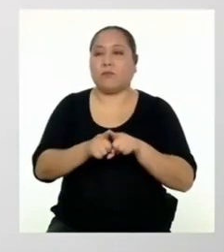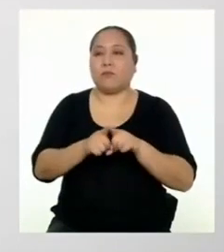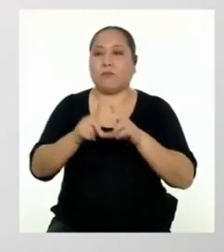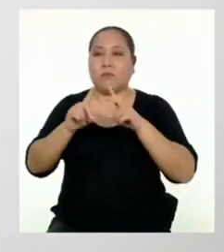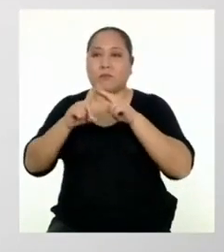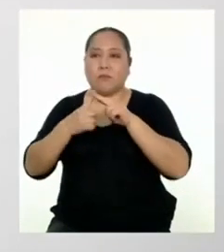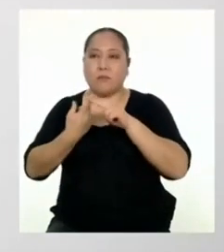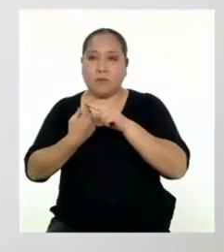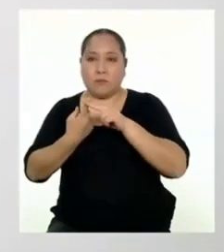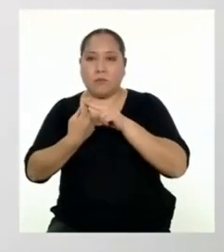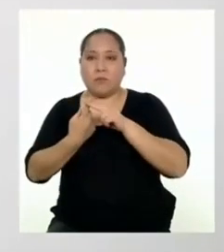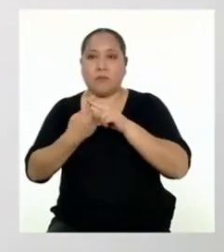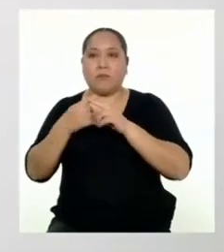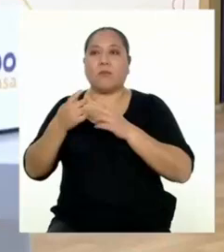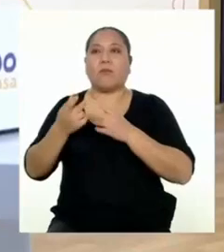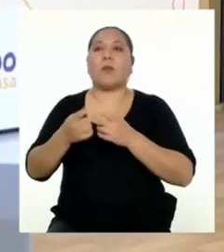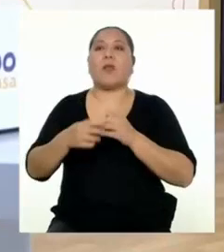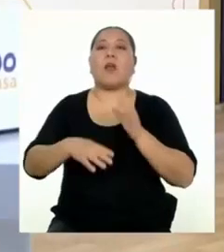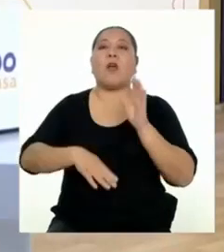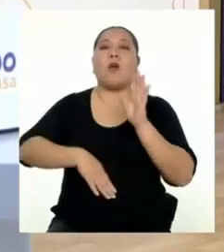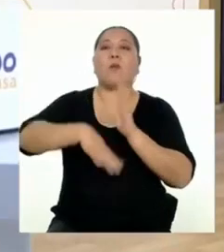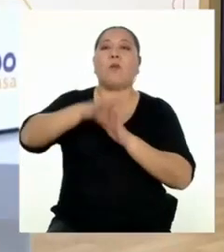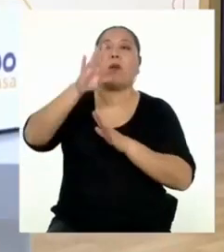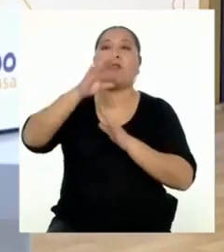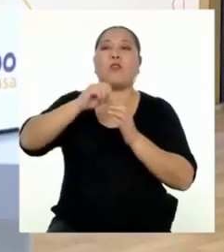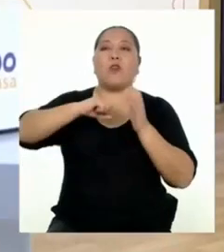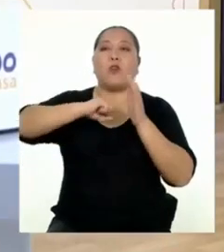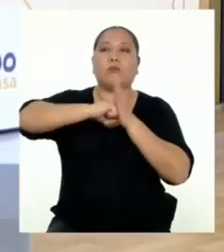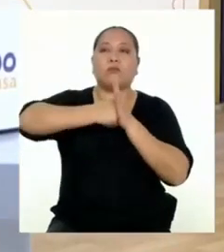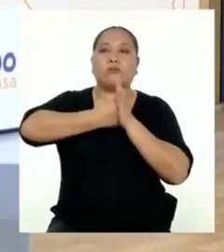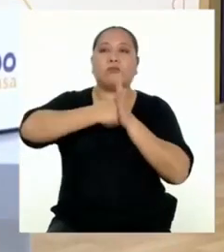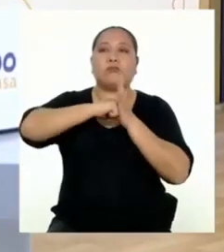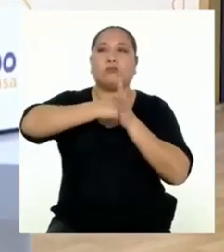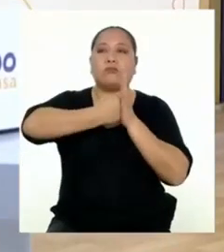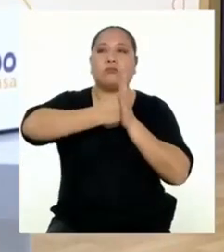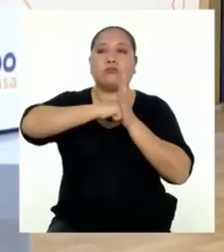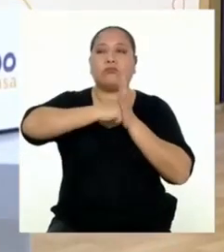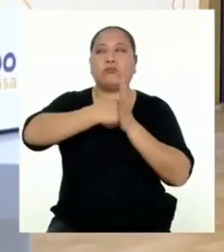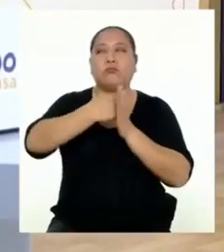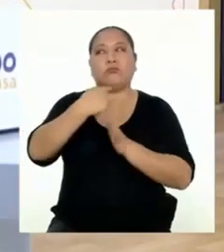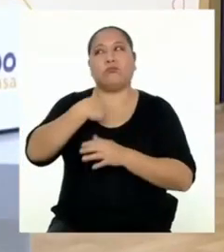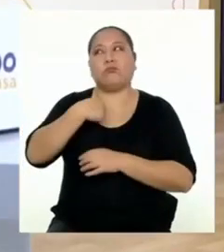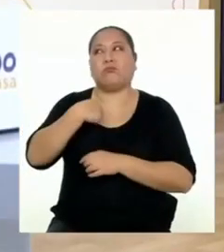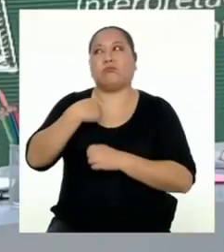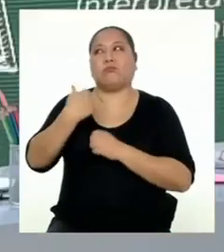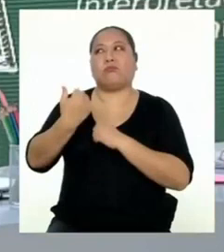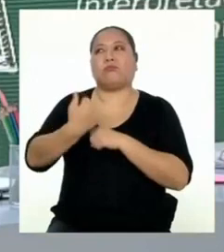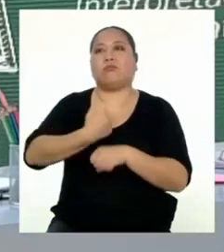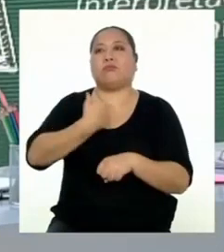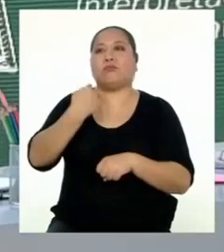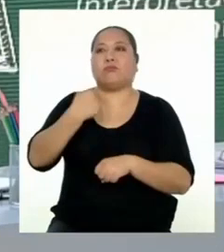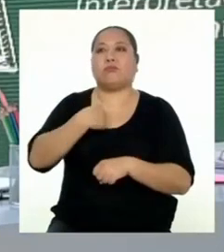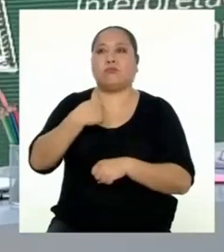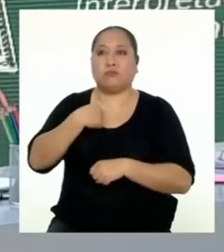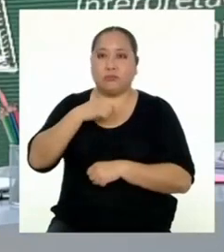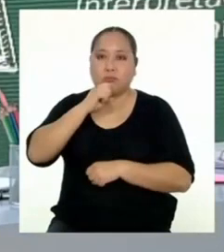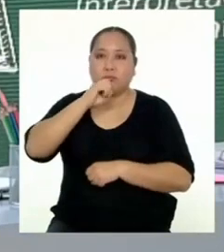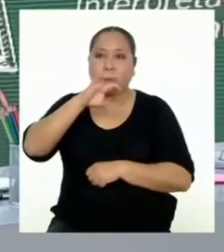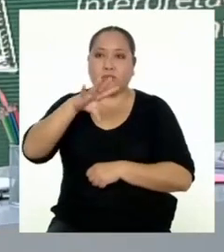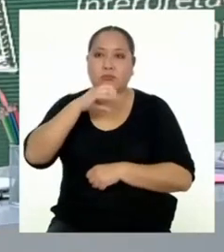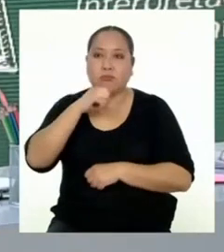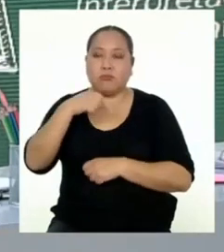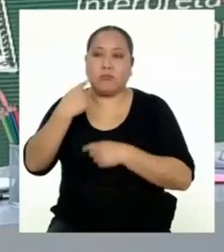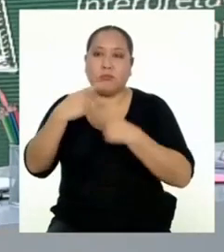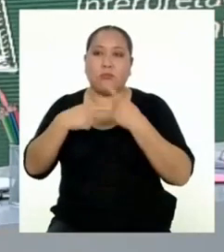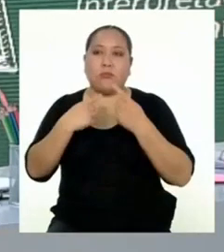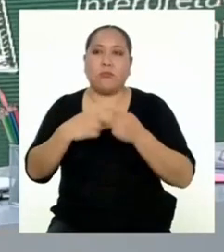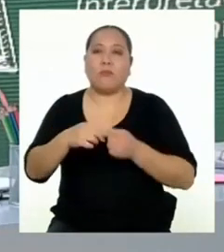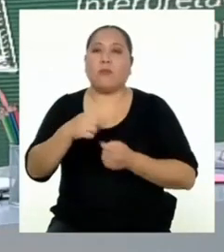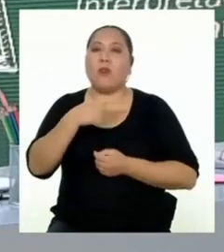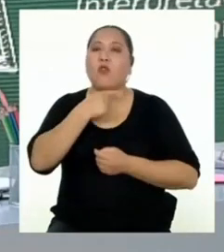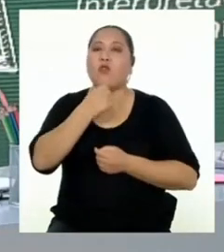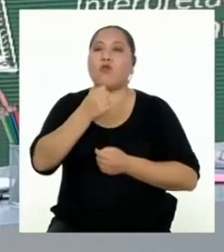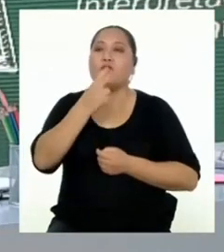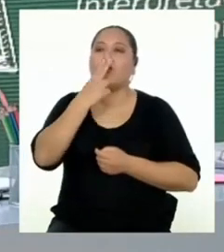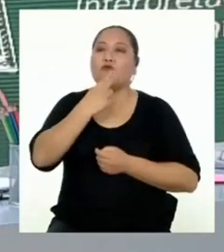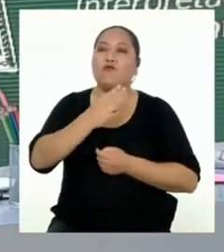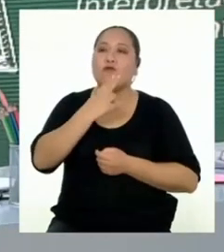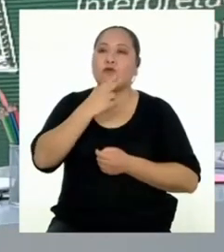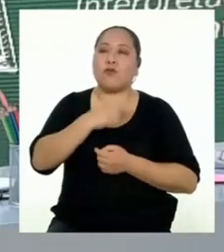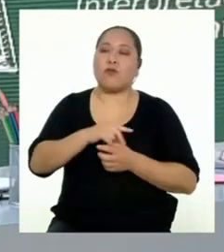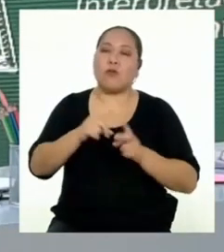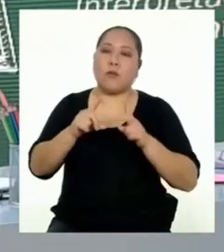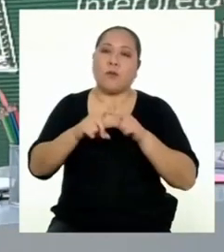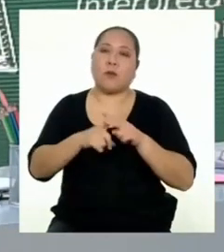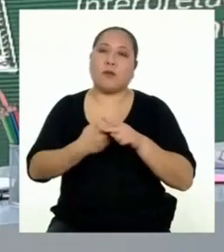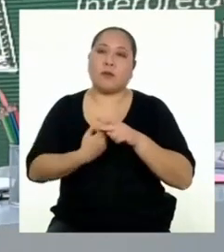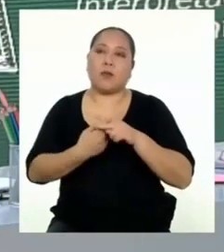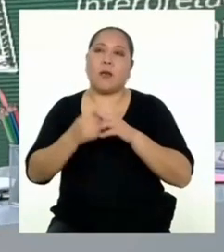pandemia, aumentó la venta de harinas. Yo debo de haber sido uno de los culpables. Como les he comentado, me gustan mucho los dulces, así